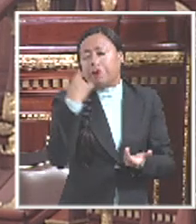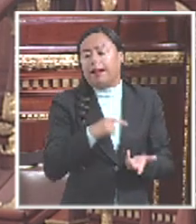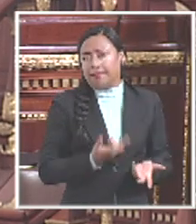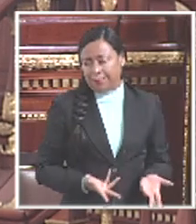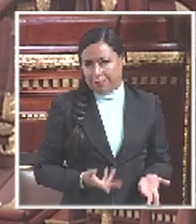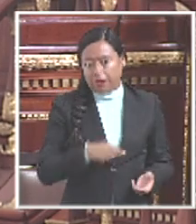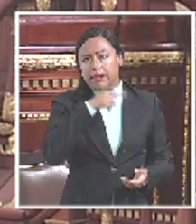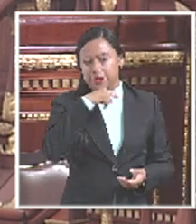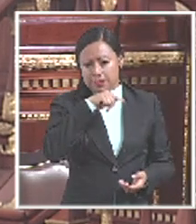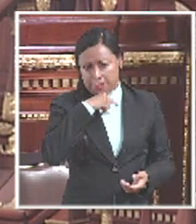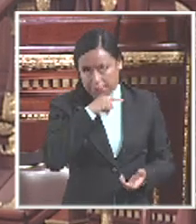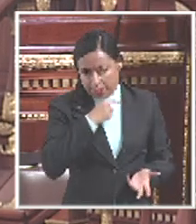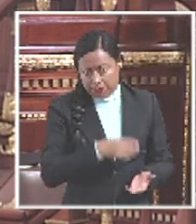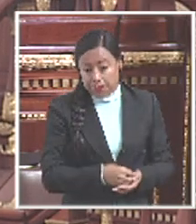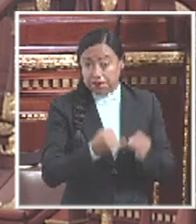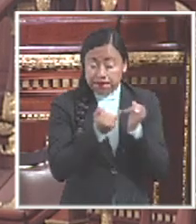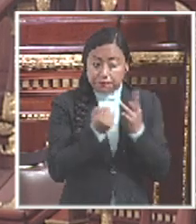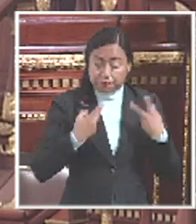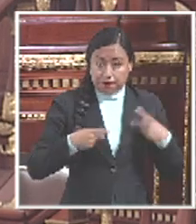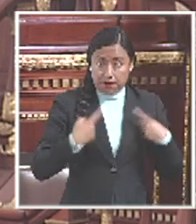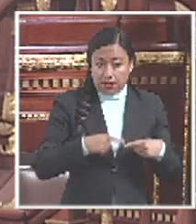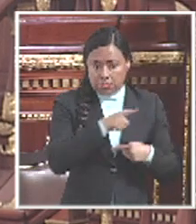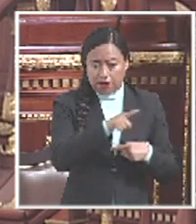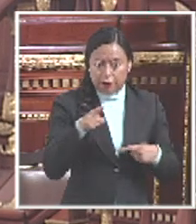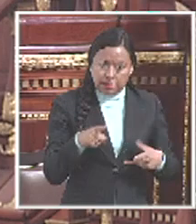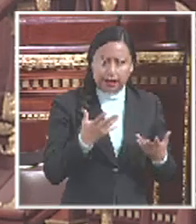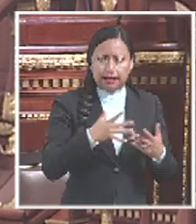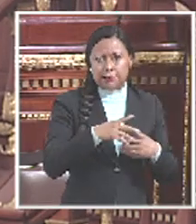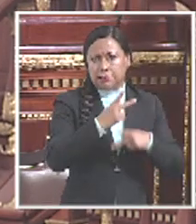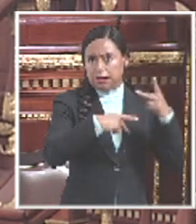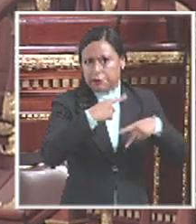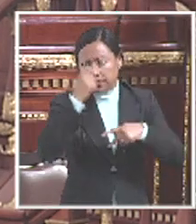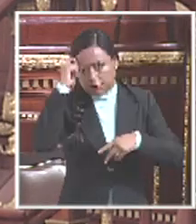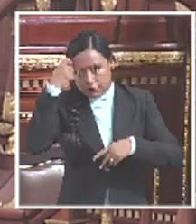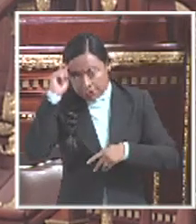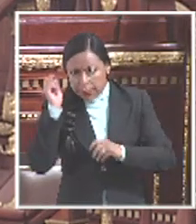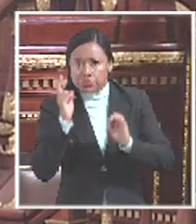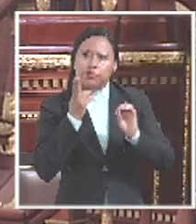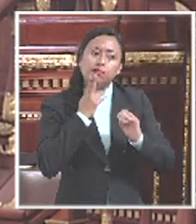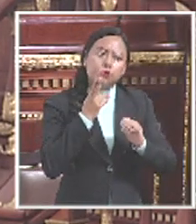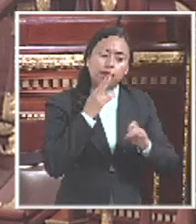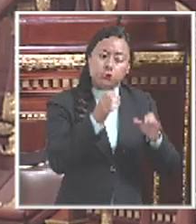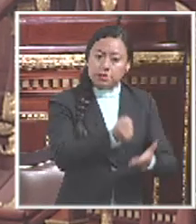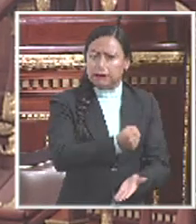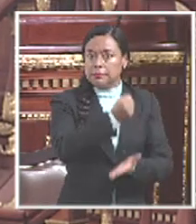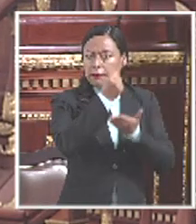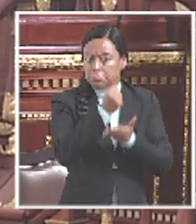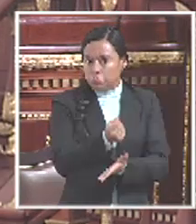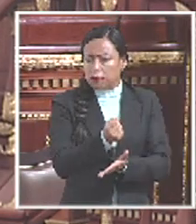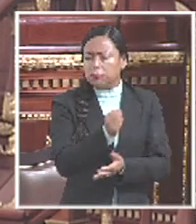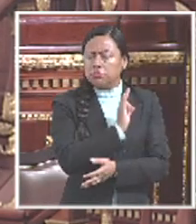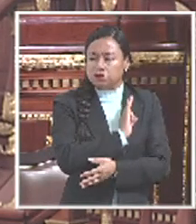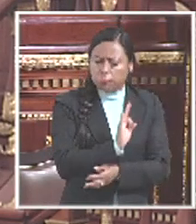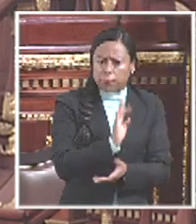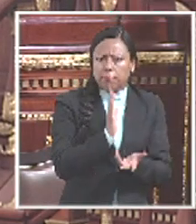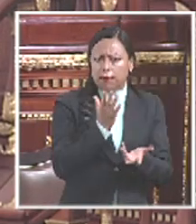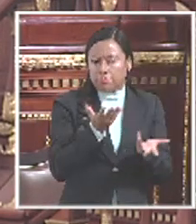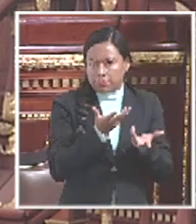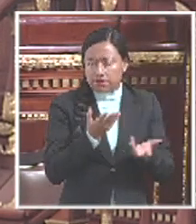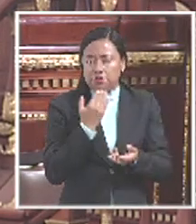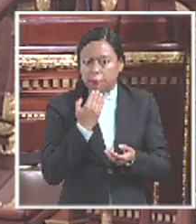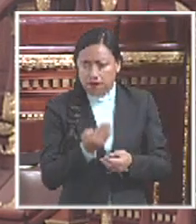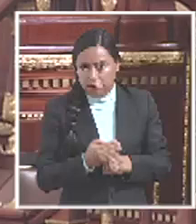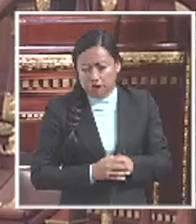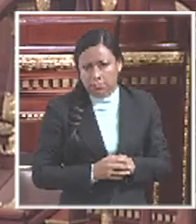prestan un servicio y utilizan estas bolsas lo hagan de manera racional y conozcan la